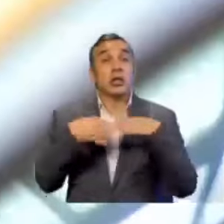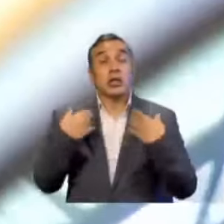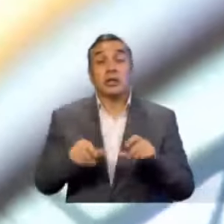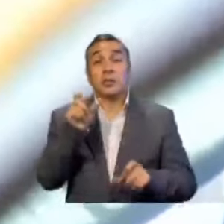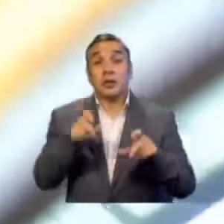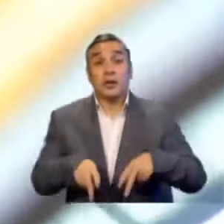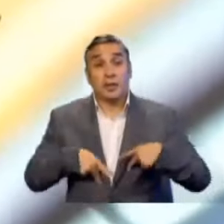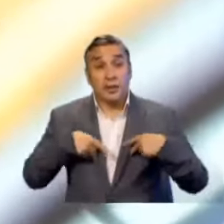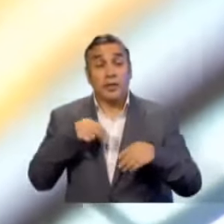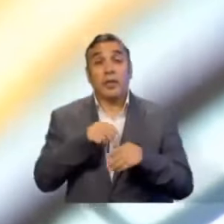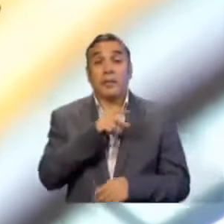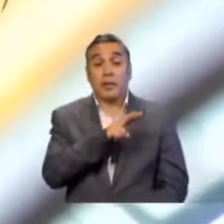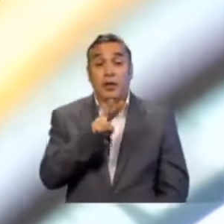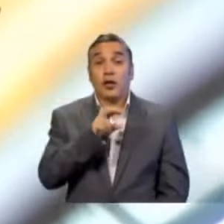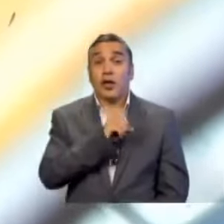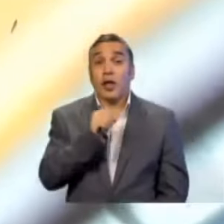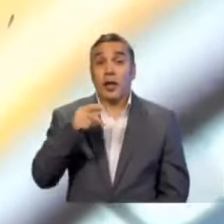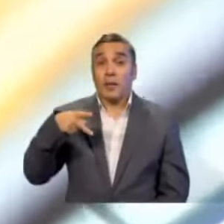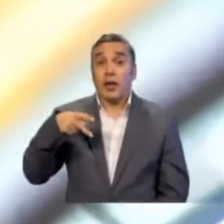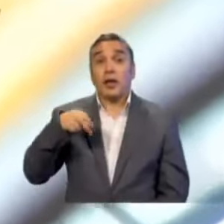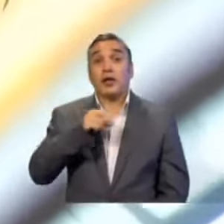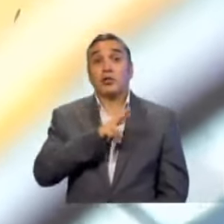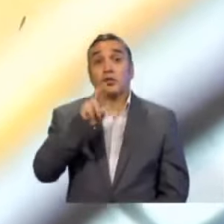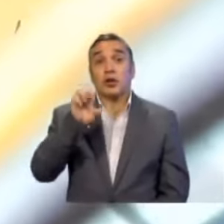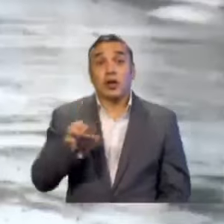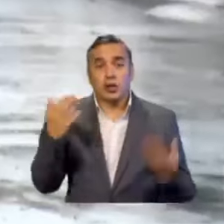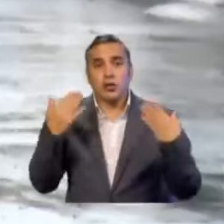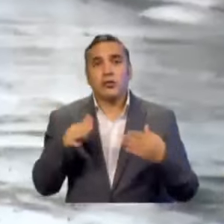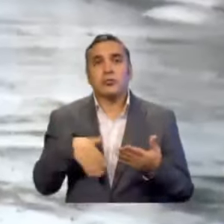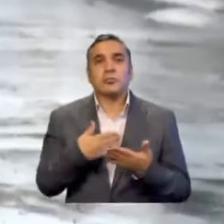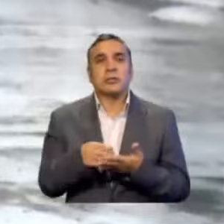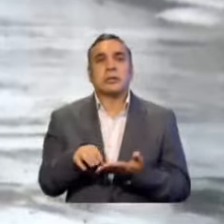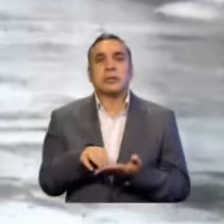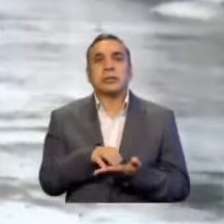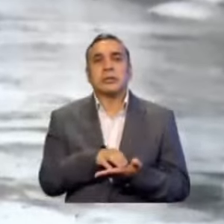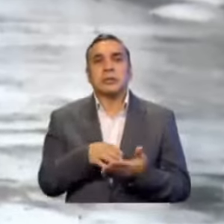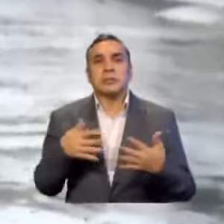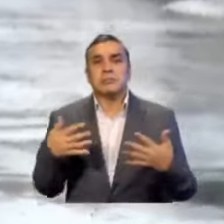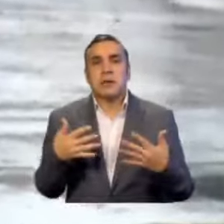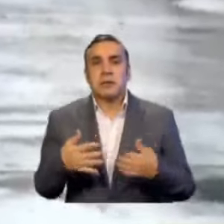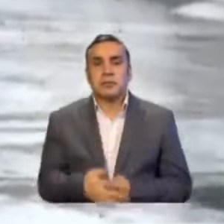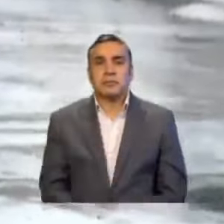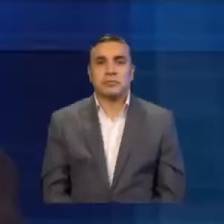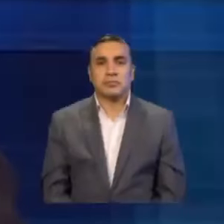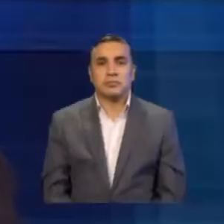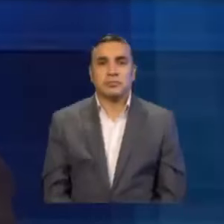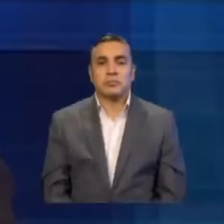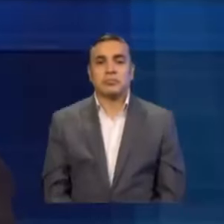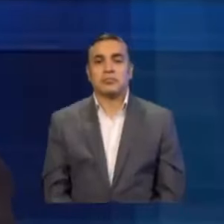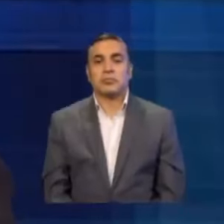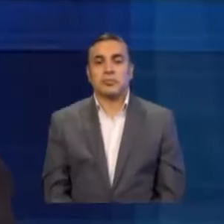vecinos de la 22 y la P, en el suroeste de Guayaquil. Jorge García, TC Televisión.